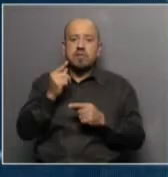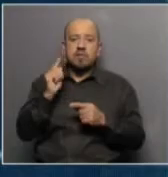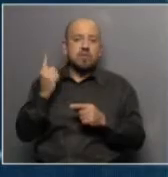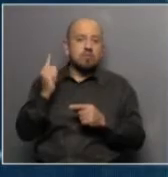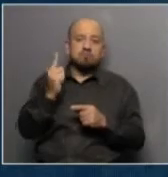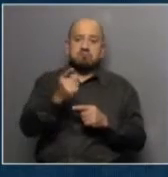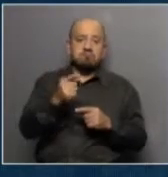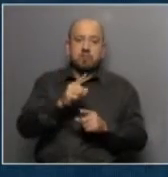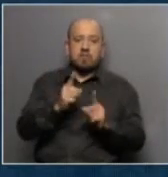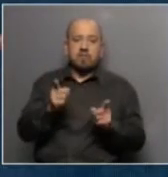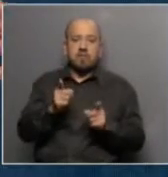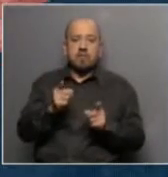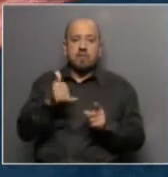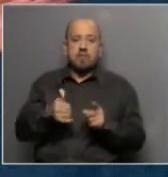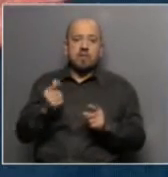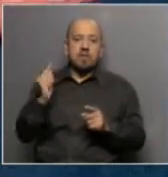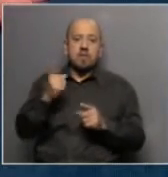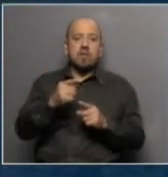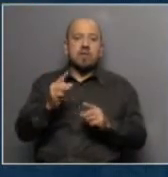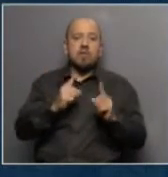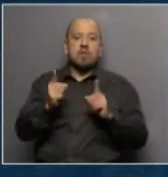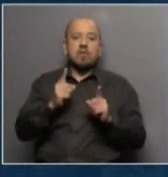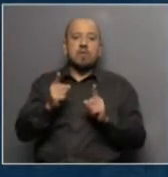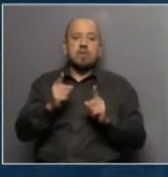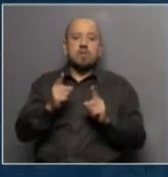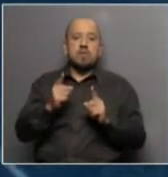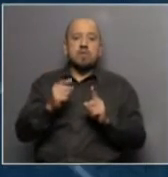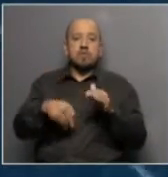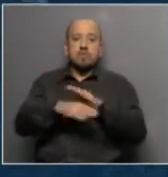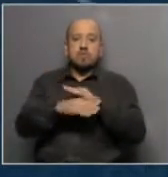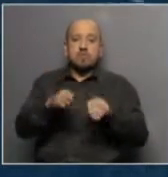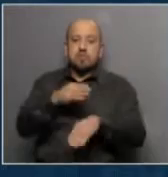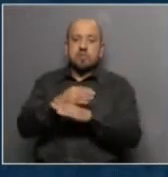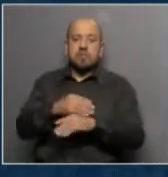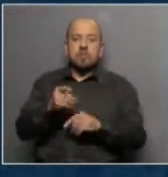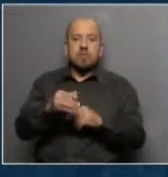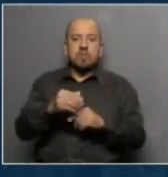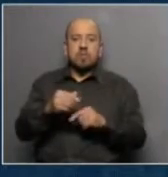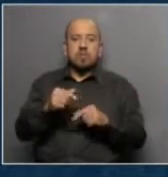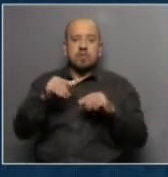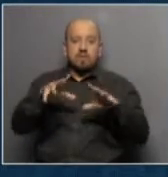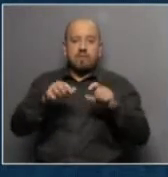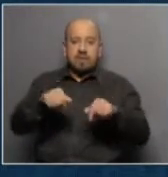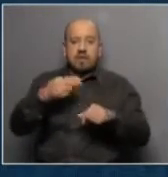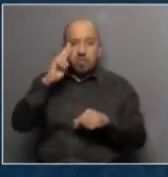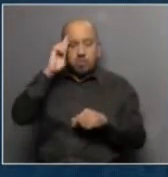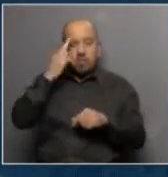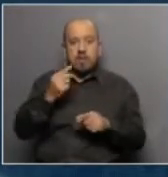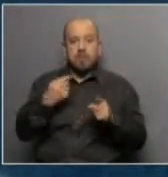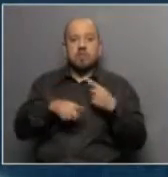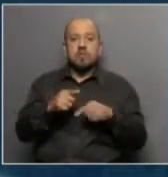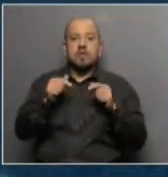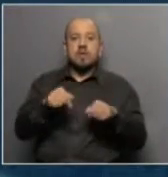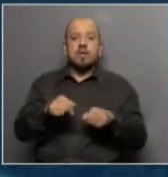Ah, tendrían que haber ido por si se escapaban los chorros, que todavía están vivo y coleando y viven en este país. Entonces, acá